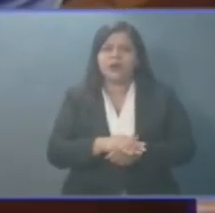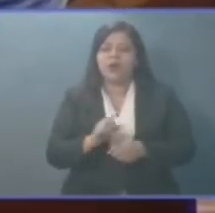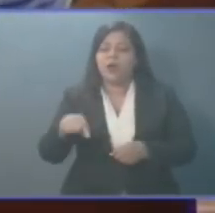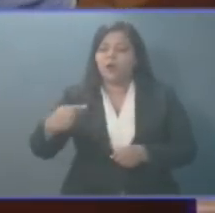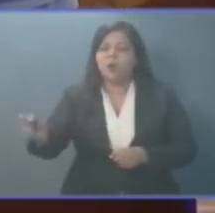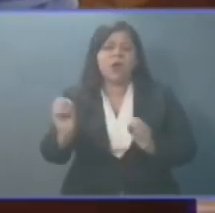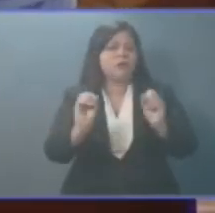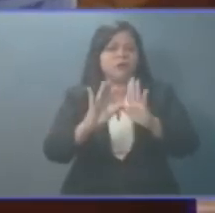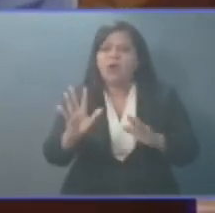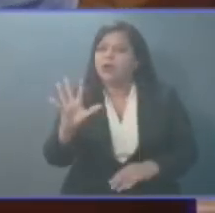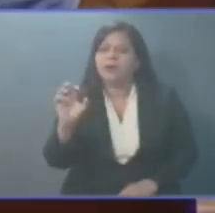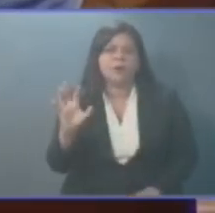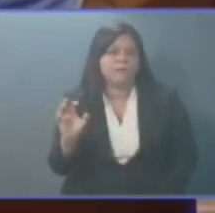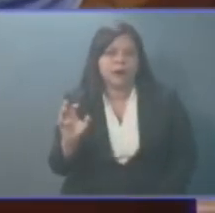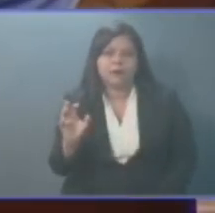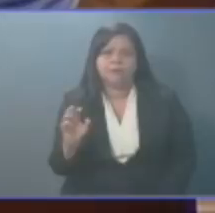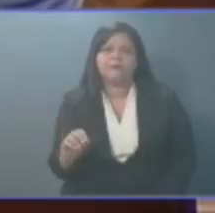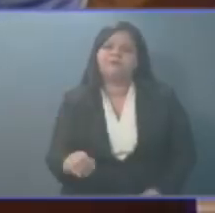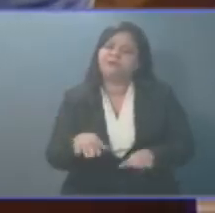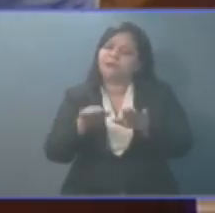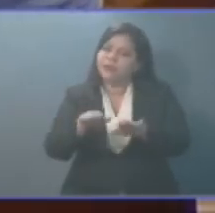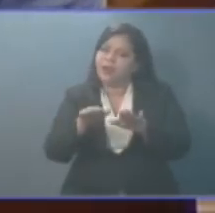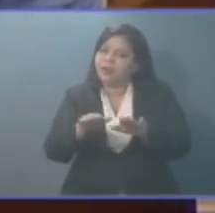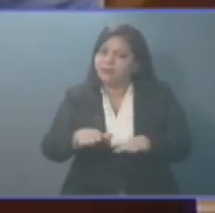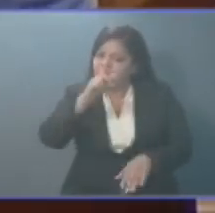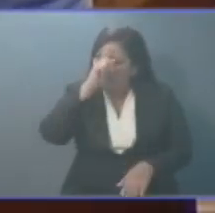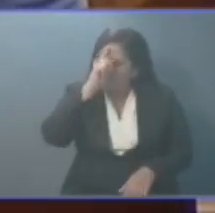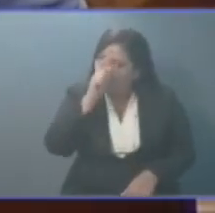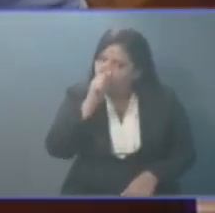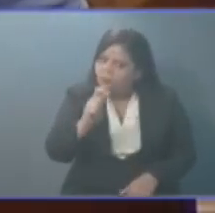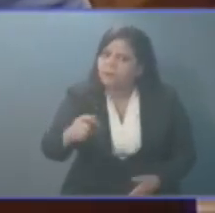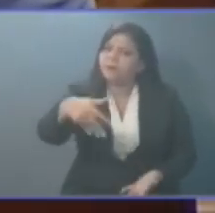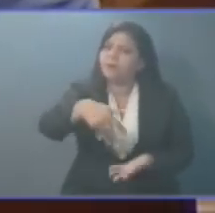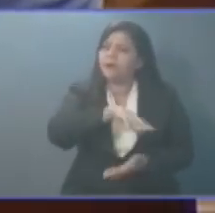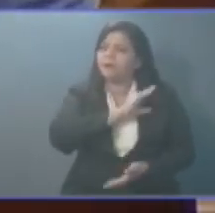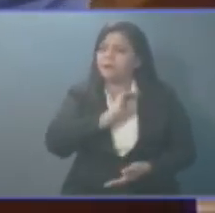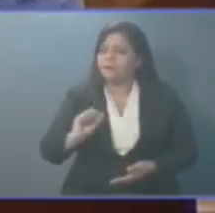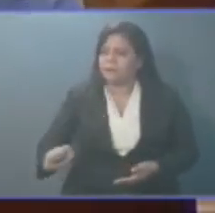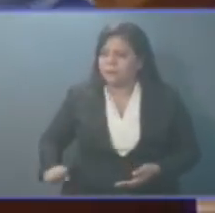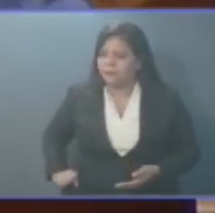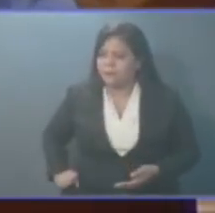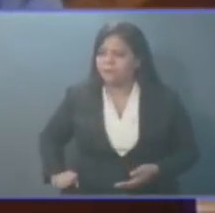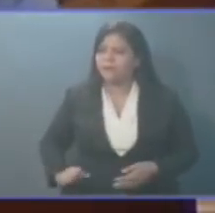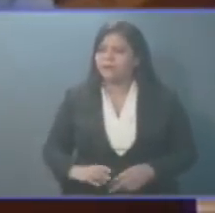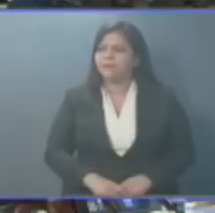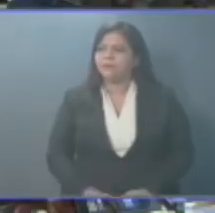Muchas gracias, honorable y querido pueblo salvadoreño.